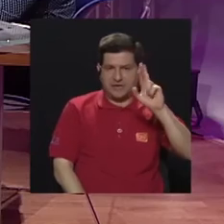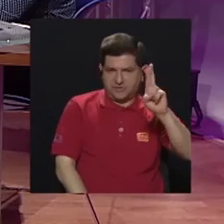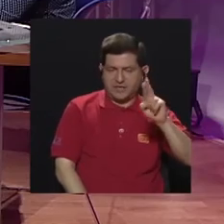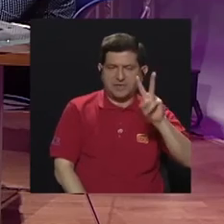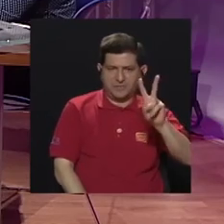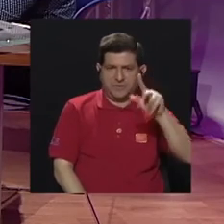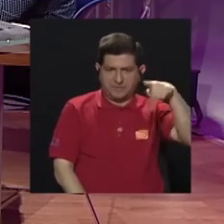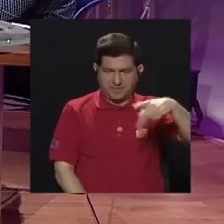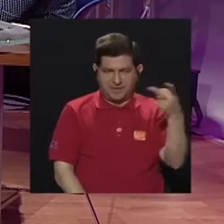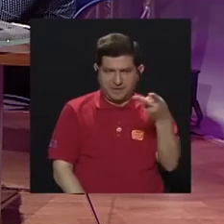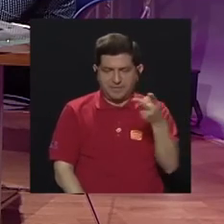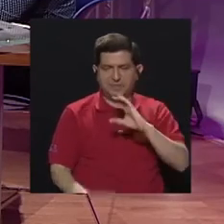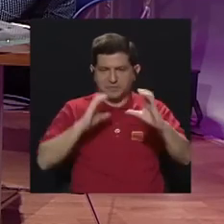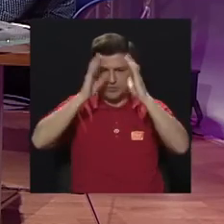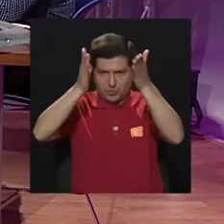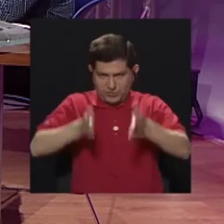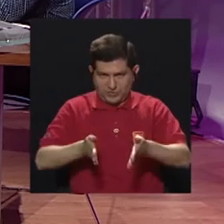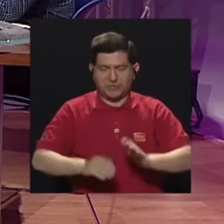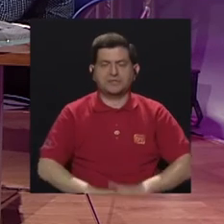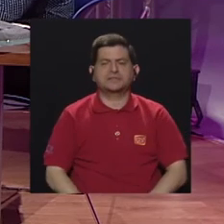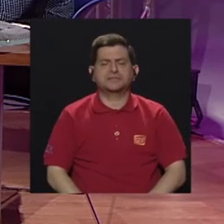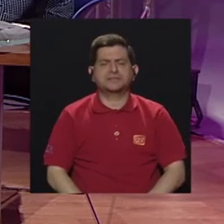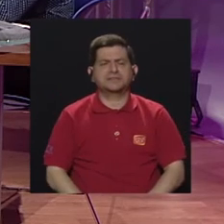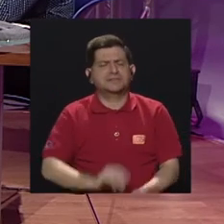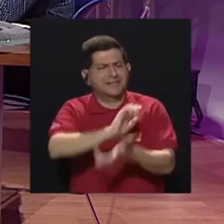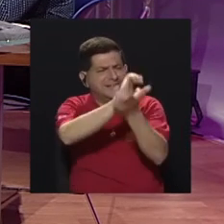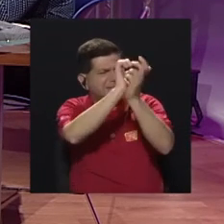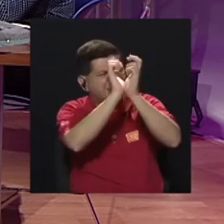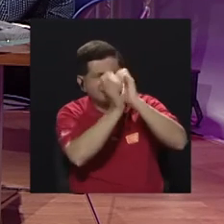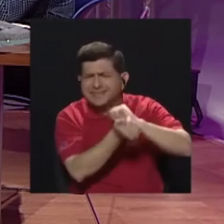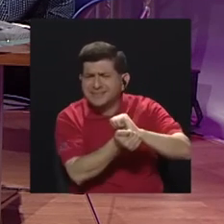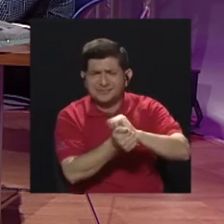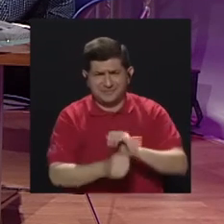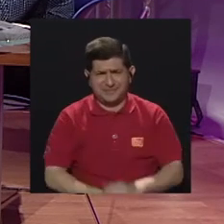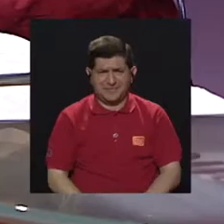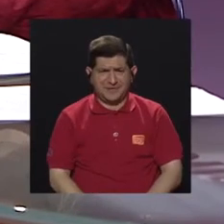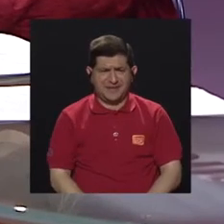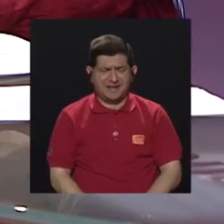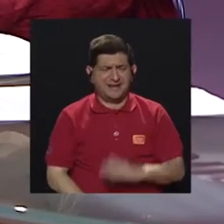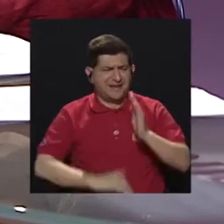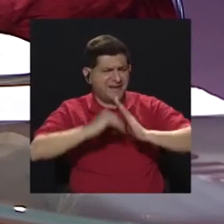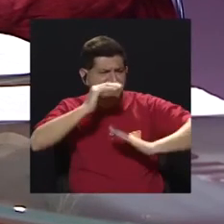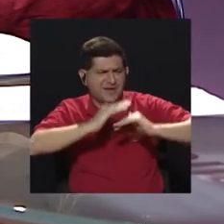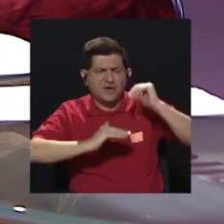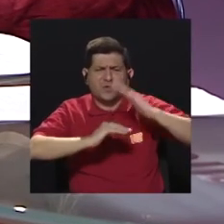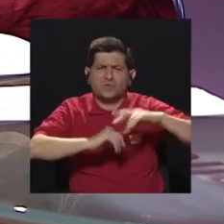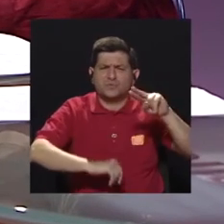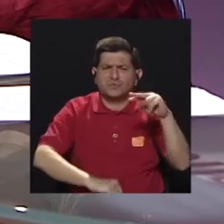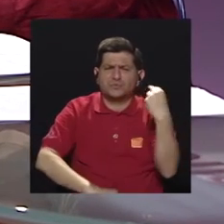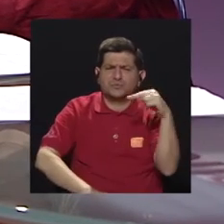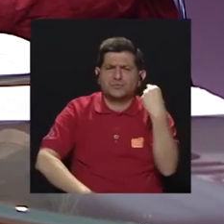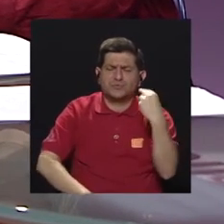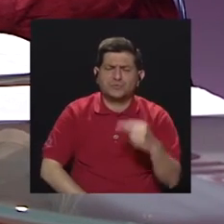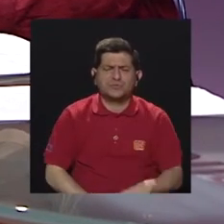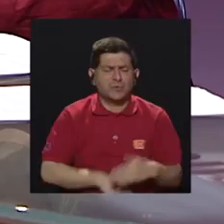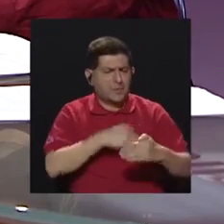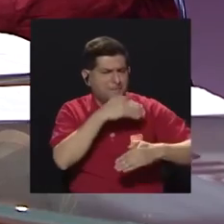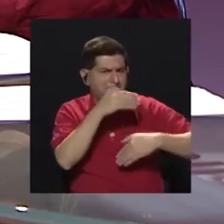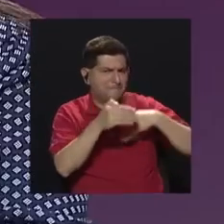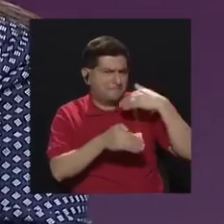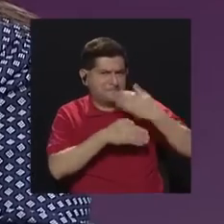y vilma peñas ambas comunicadoras como revertir vilma este en la construcción de las noticias cómo revertir ese proceso